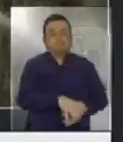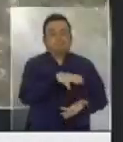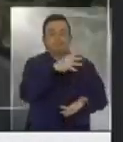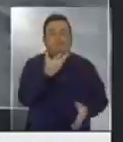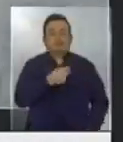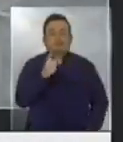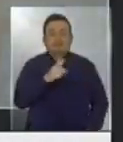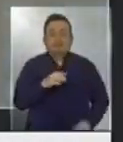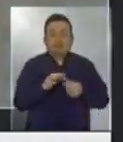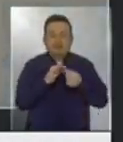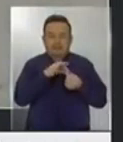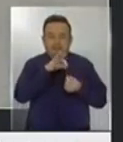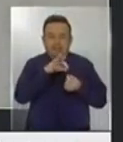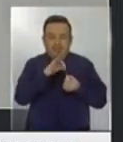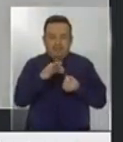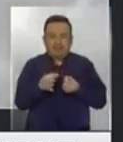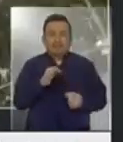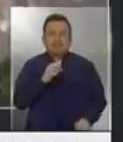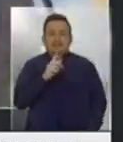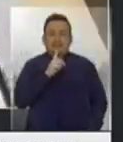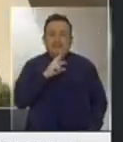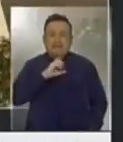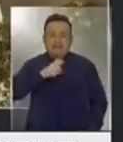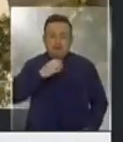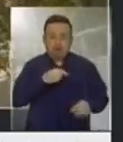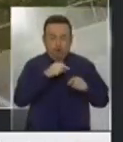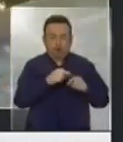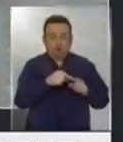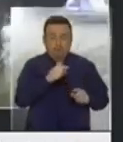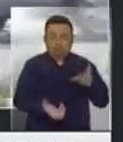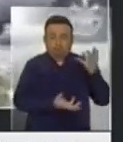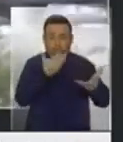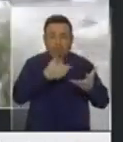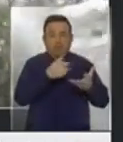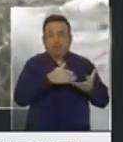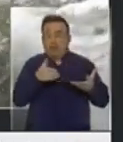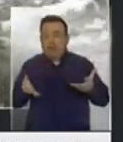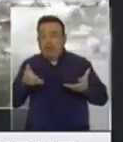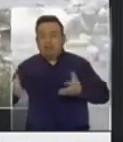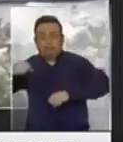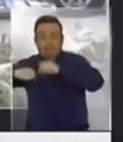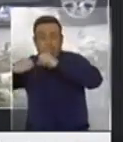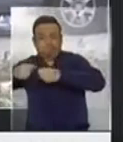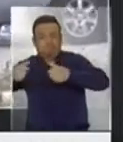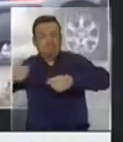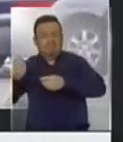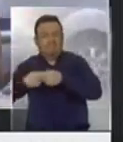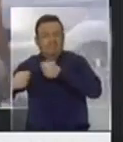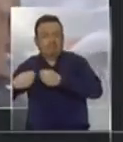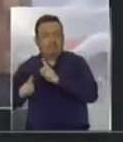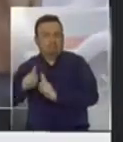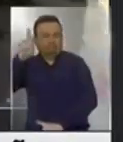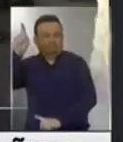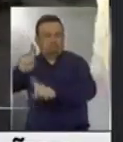llamas se extienden a este depósito de explosivos y se produce esta imagen que, verdad, dicen que parece una zona de